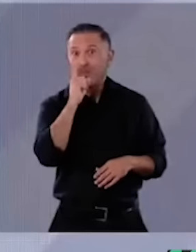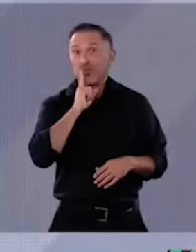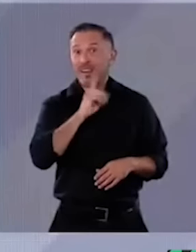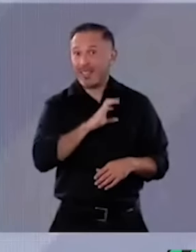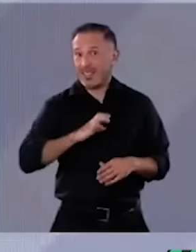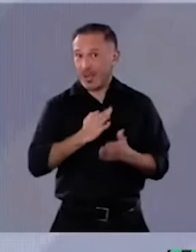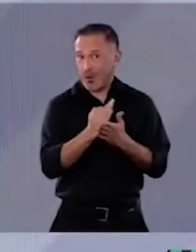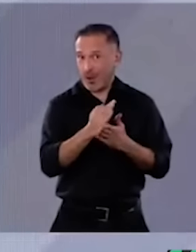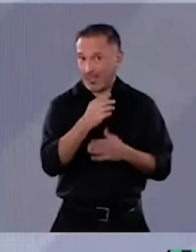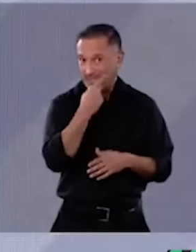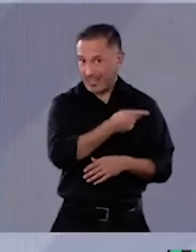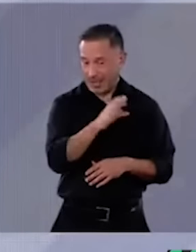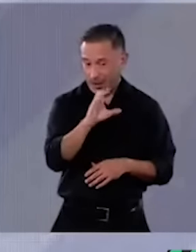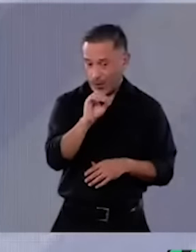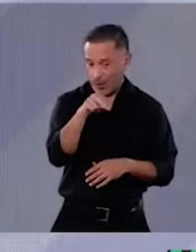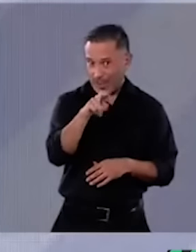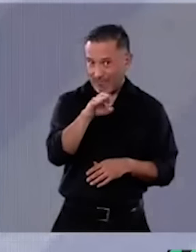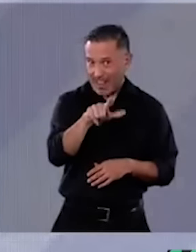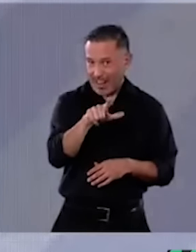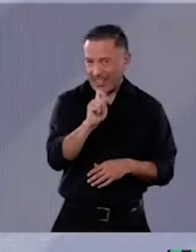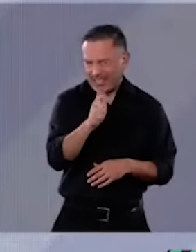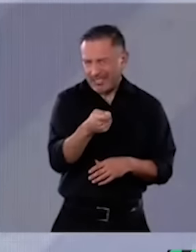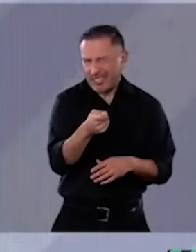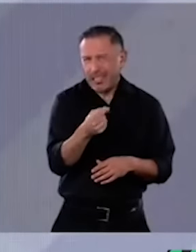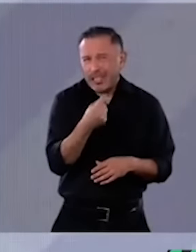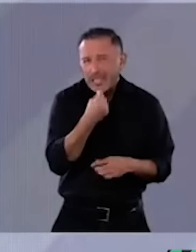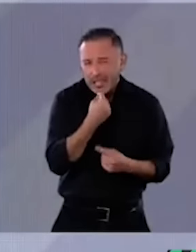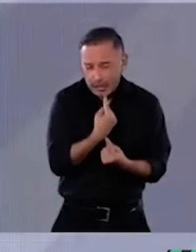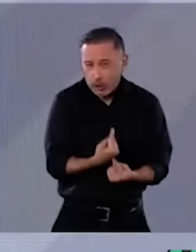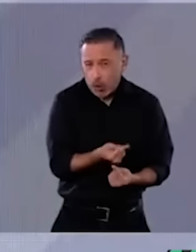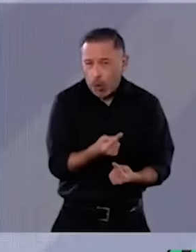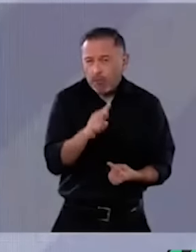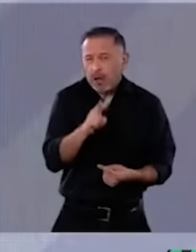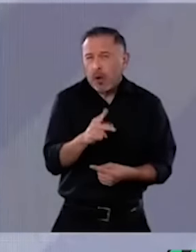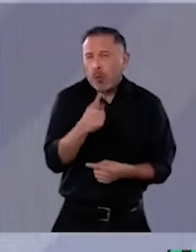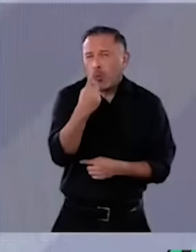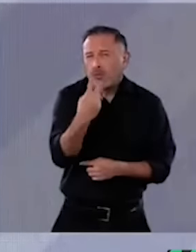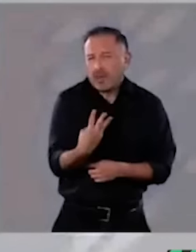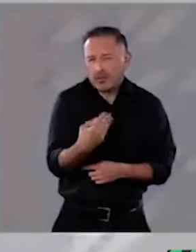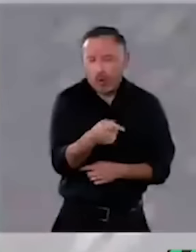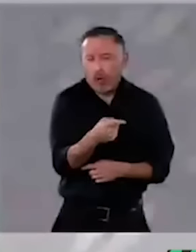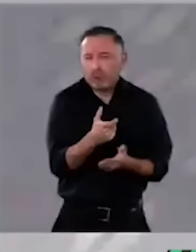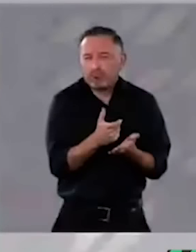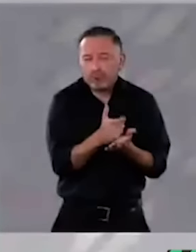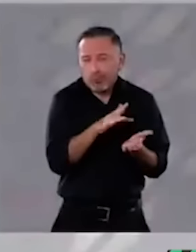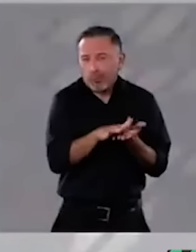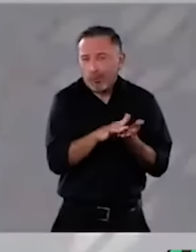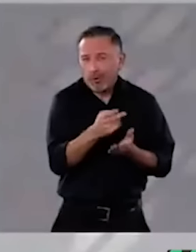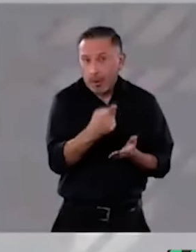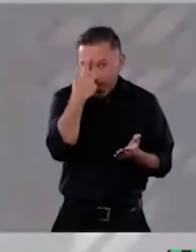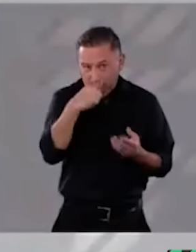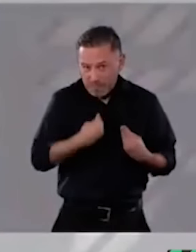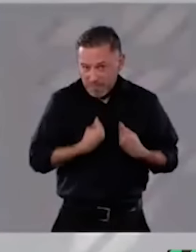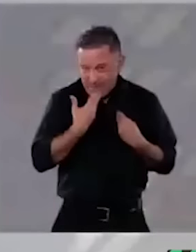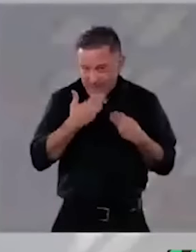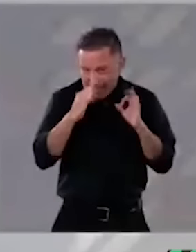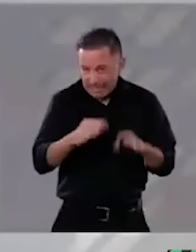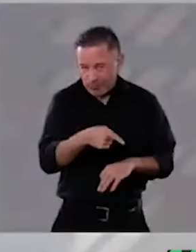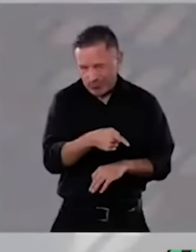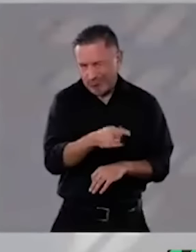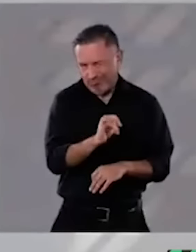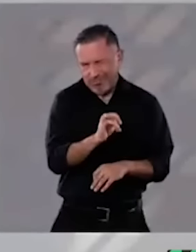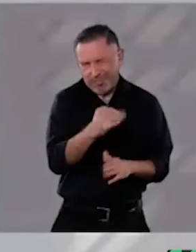de la tercera parte de lo que necesita una niña y un niño para un bienestar verdaderamente integral. Y respecto a lo que dice la candidata del PRIAN, si los